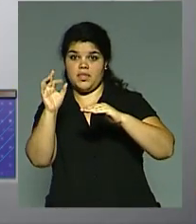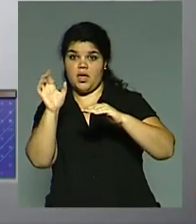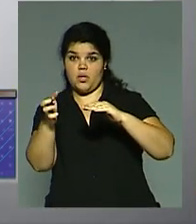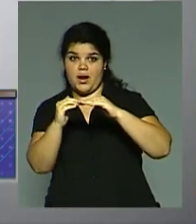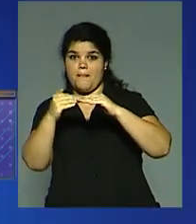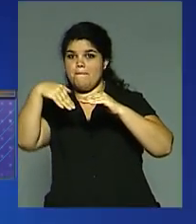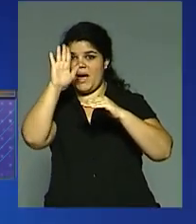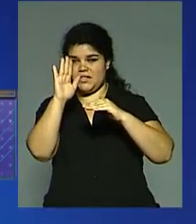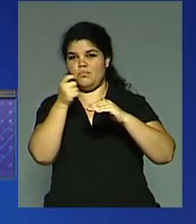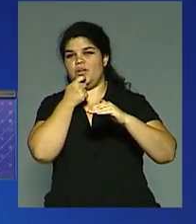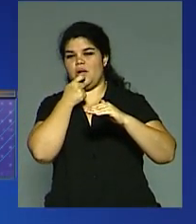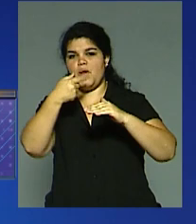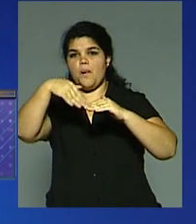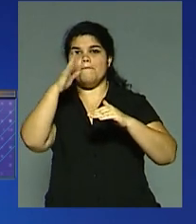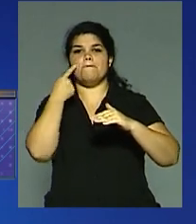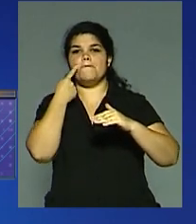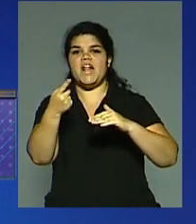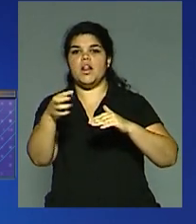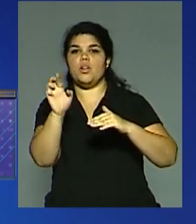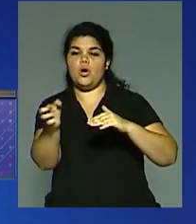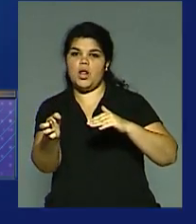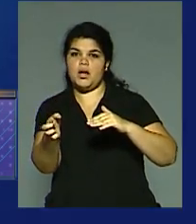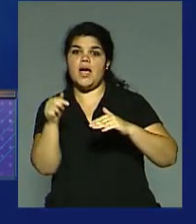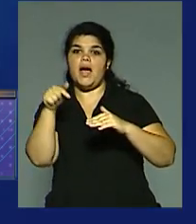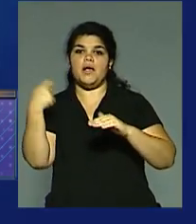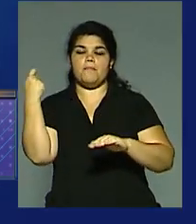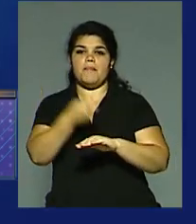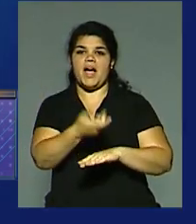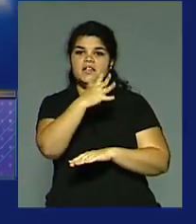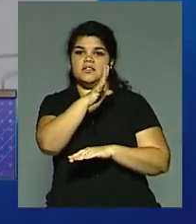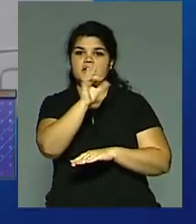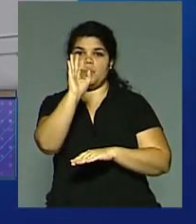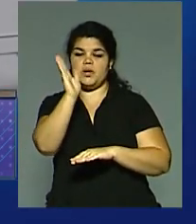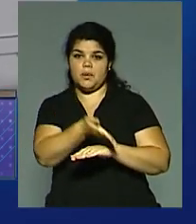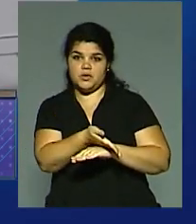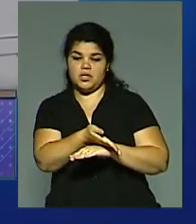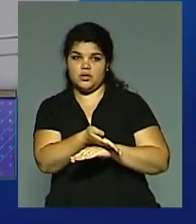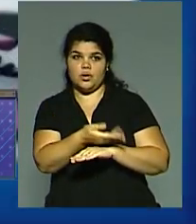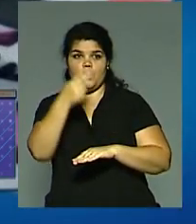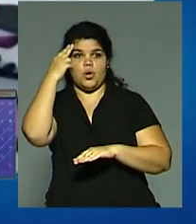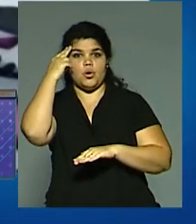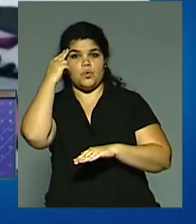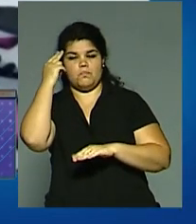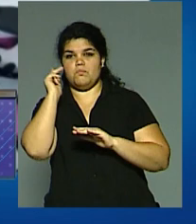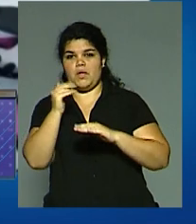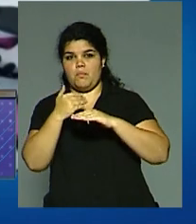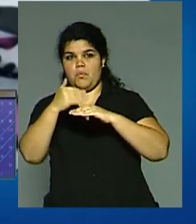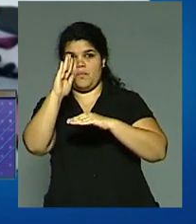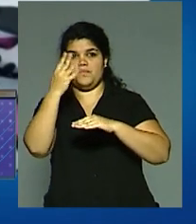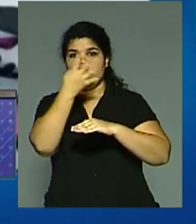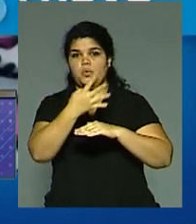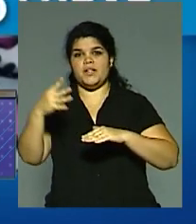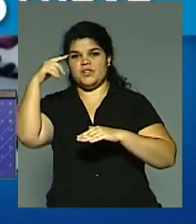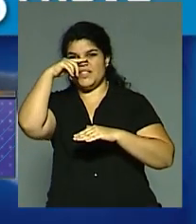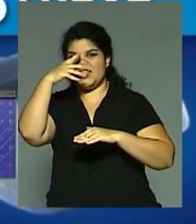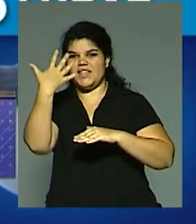Si, por ejemplo, compras un producto de $1,000, vas a pagar el 50% de los 950 que están por arriba, es decir,